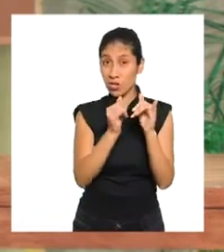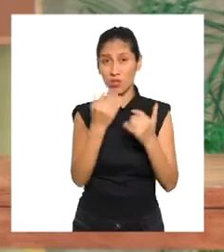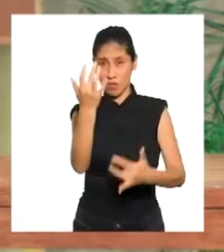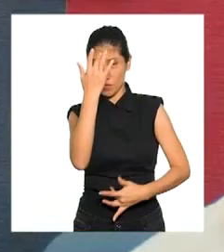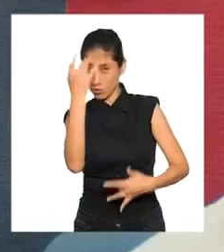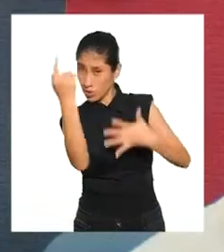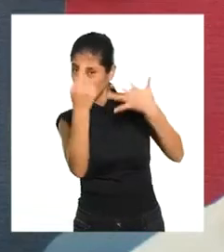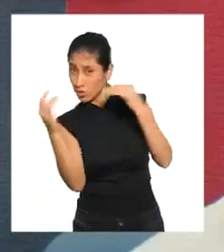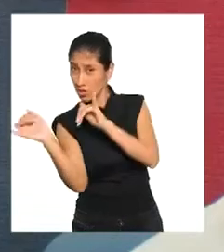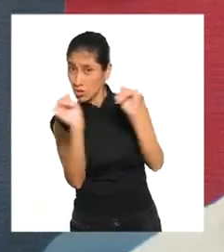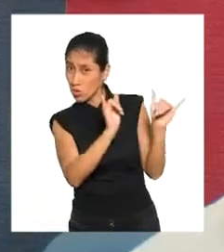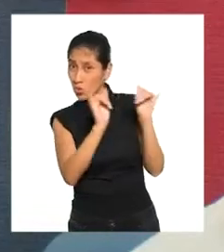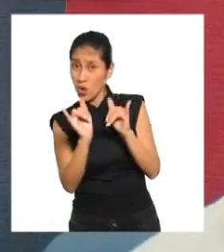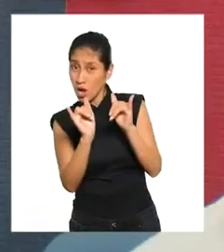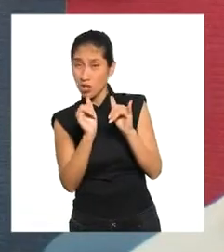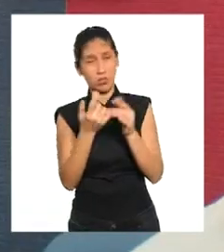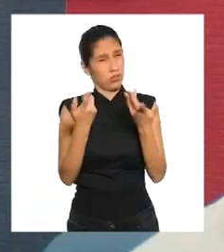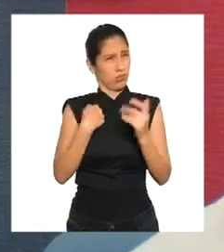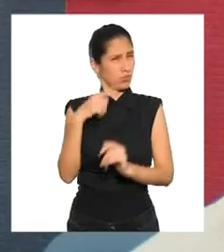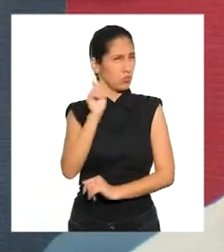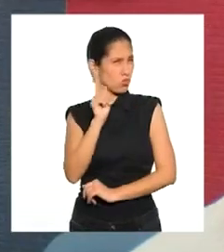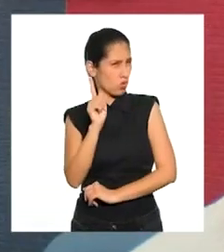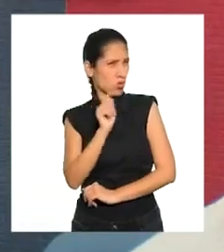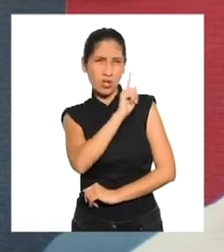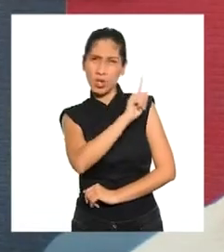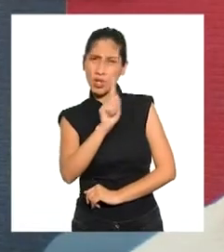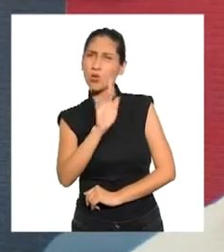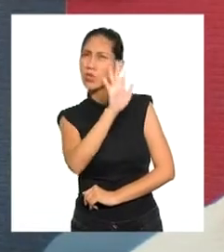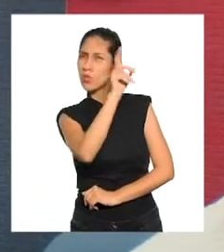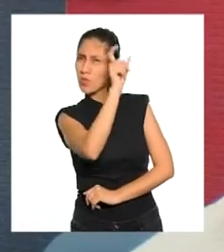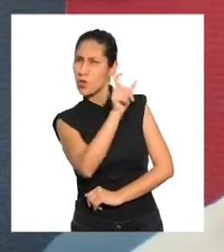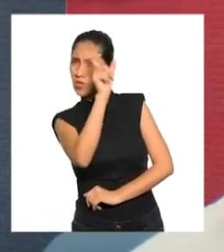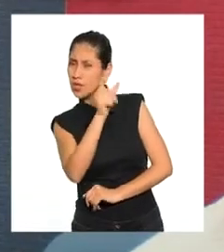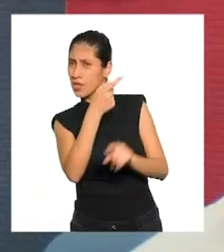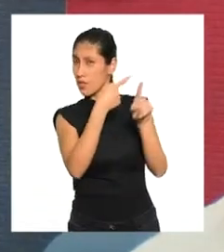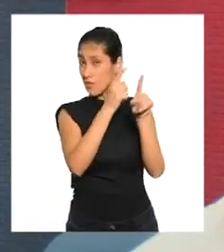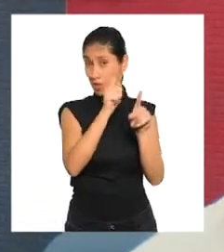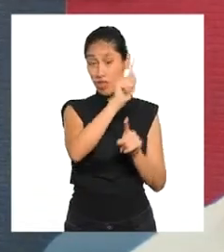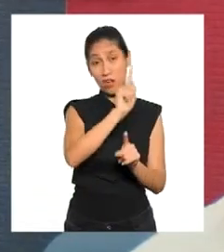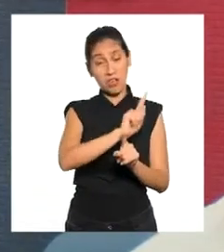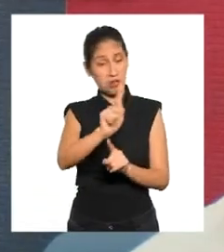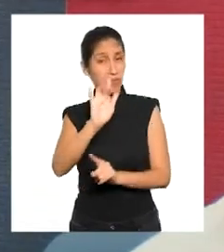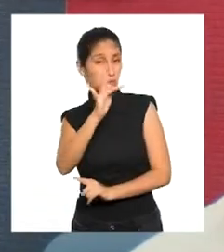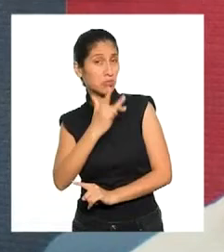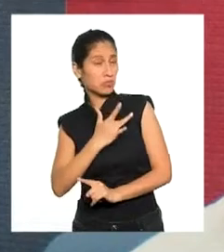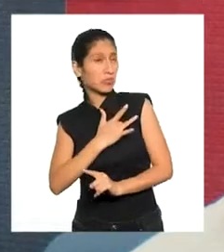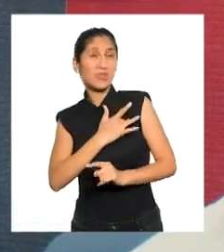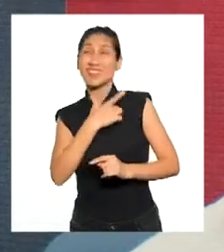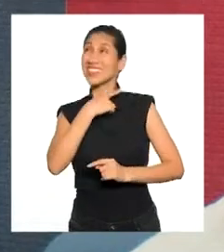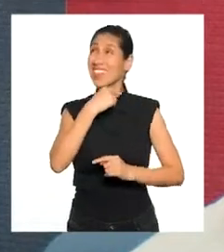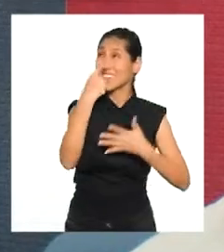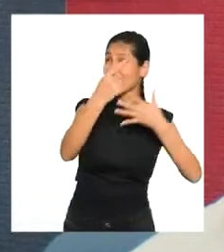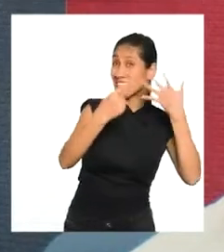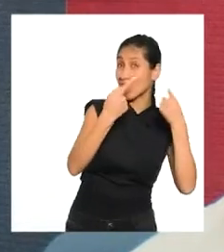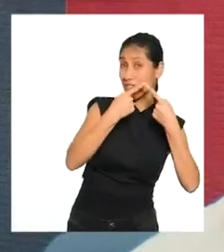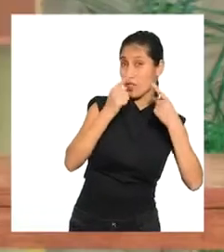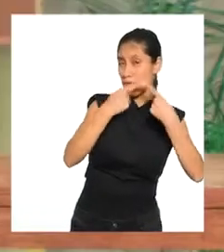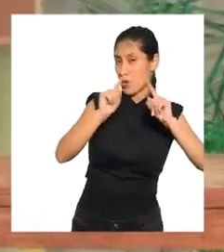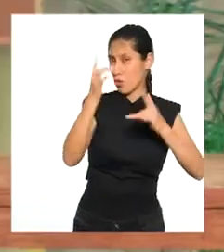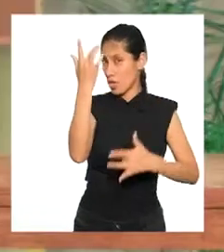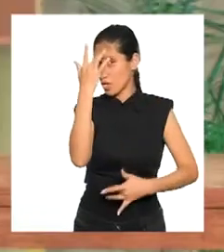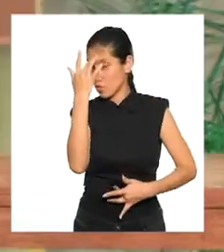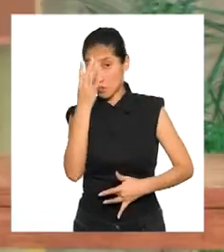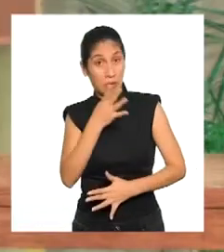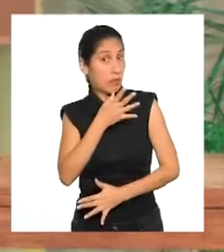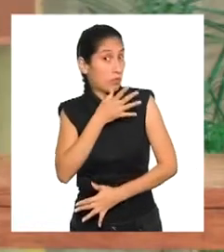alergias? Yo creo que no. Cada una tendrá su personalidad, con gustos distintos. Y sobre las enfermedades, eso sí no sé.